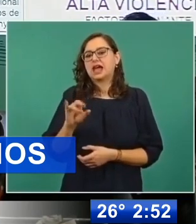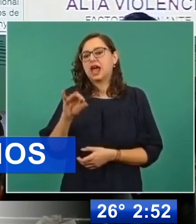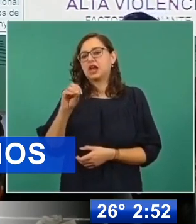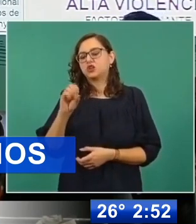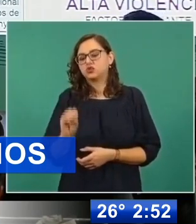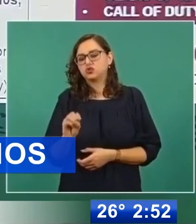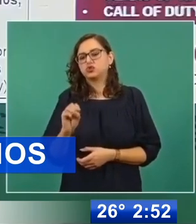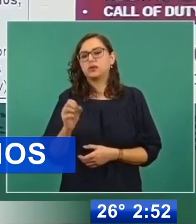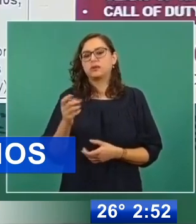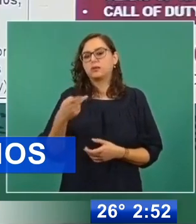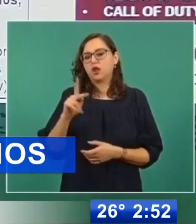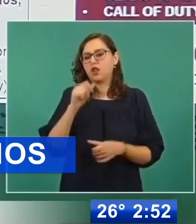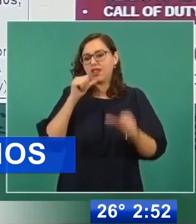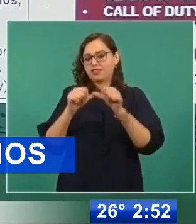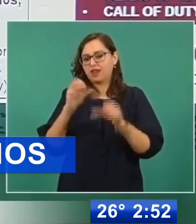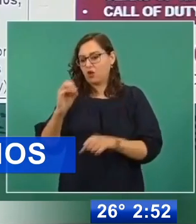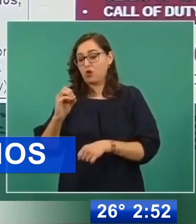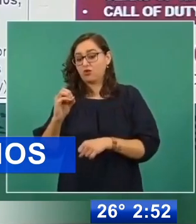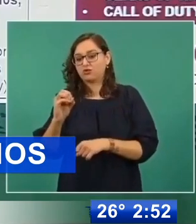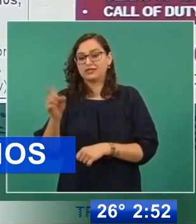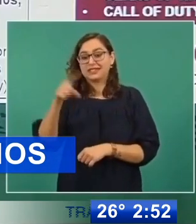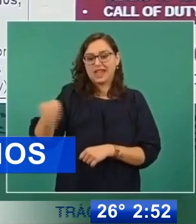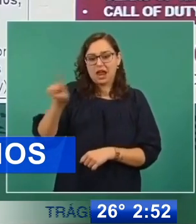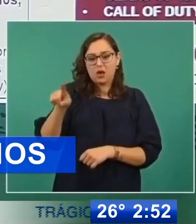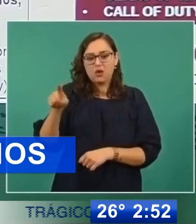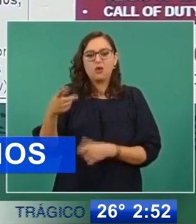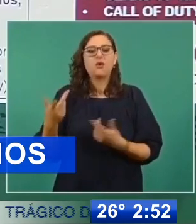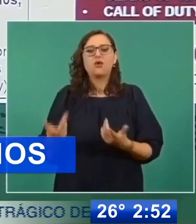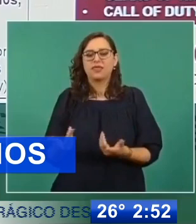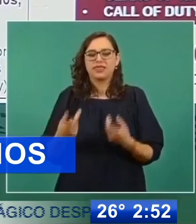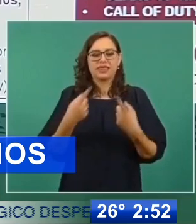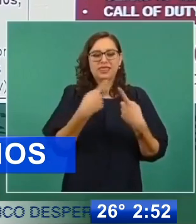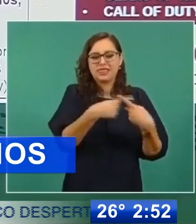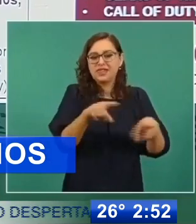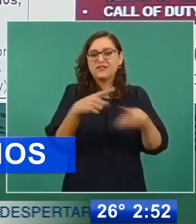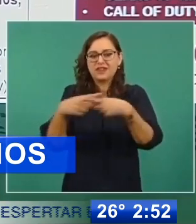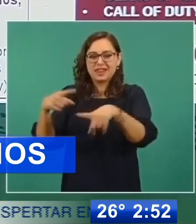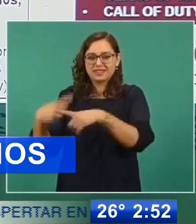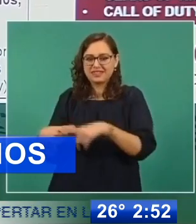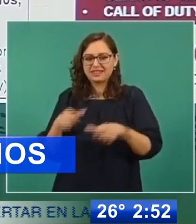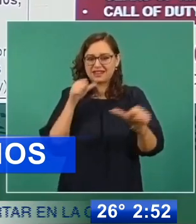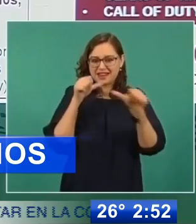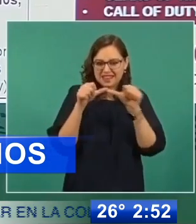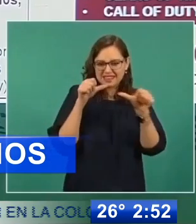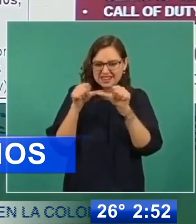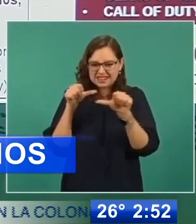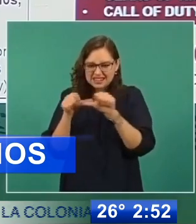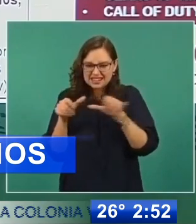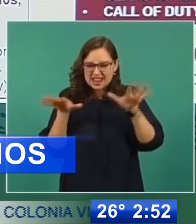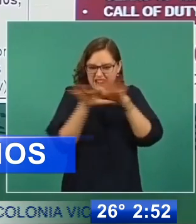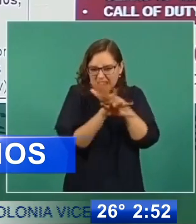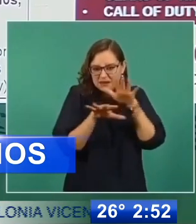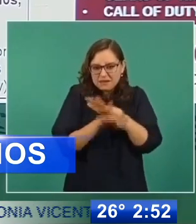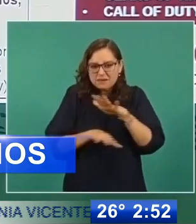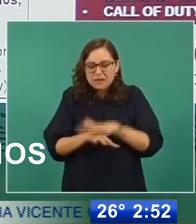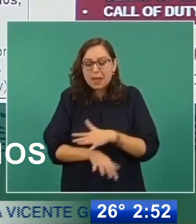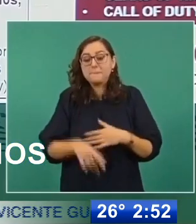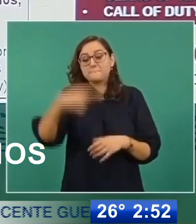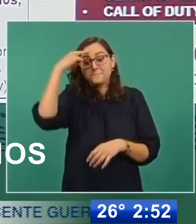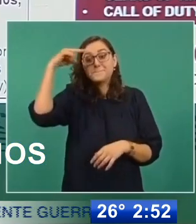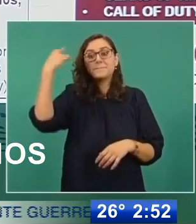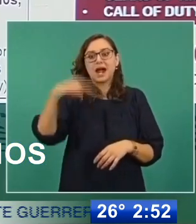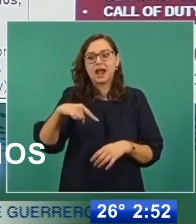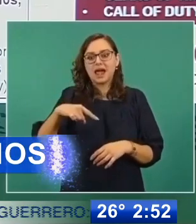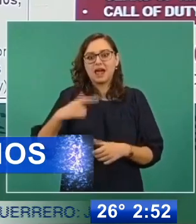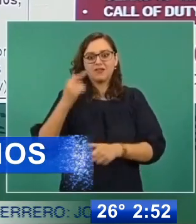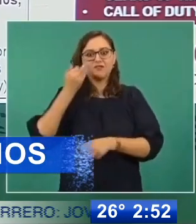números y letras de otras variantes. Evidentemente, esta gente sabe de computación, sabe de tecnologías